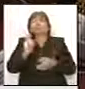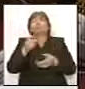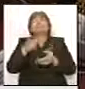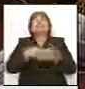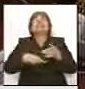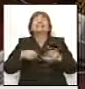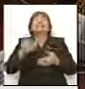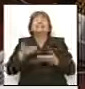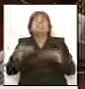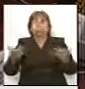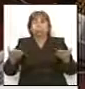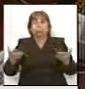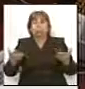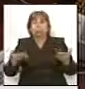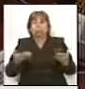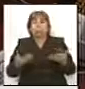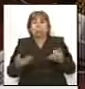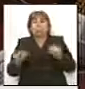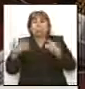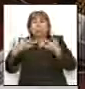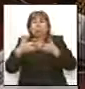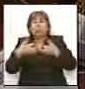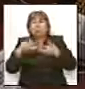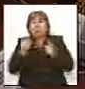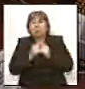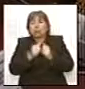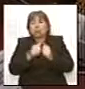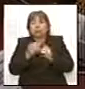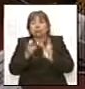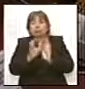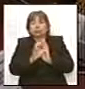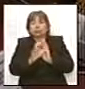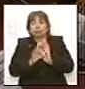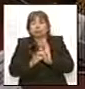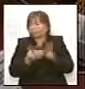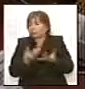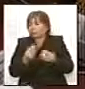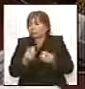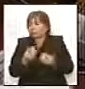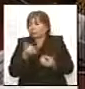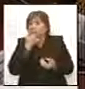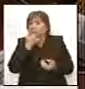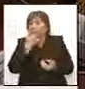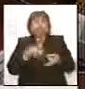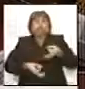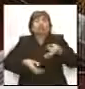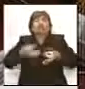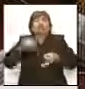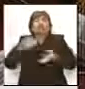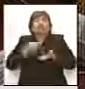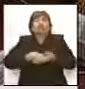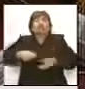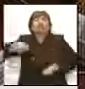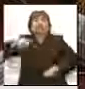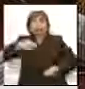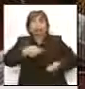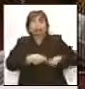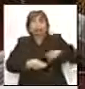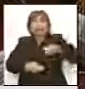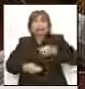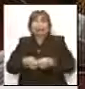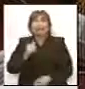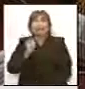algunos aspectos que colisionan con la Constitución, porque van a afectar la seguridad jurídica y las inversiones.